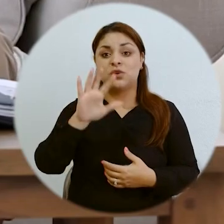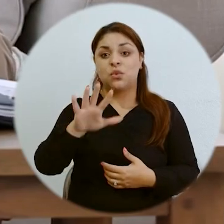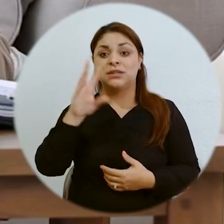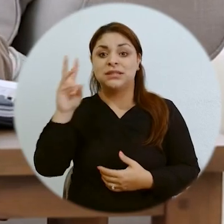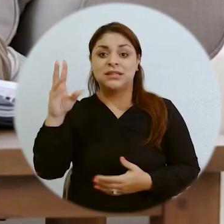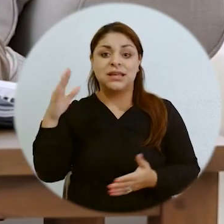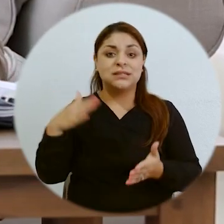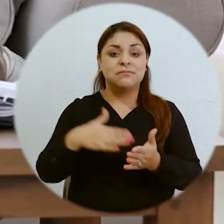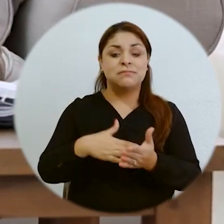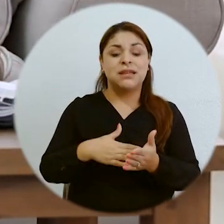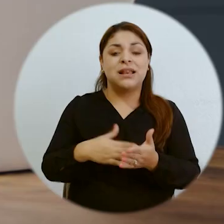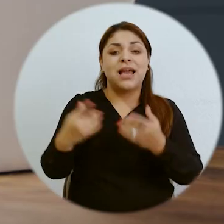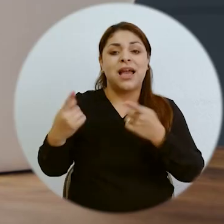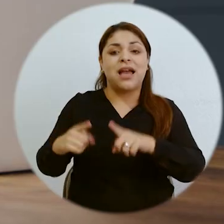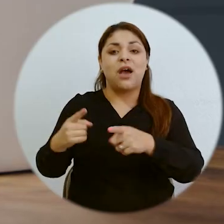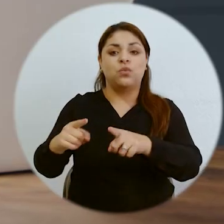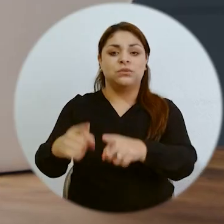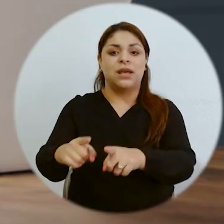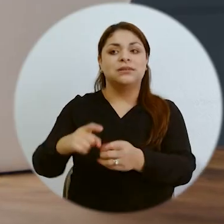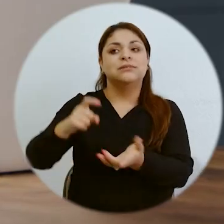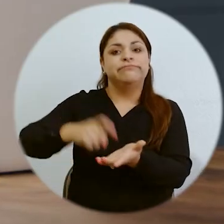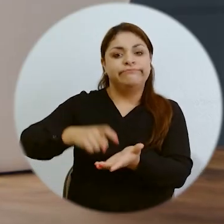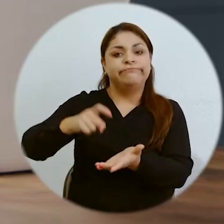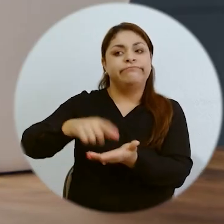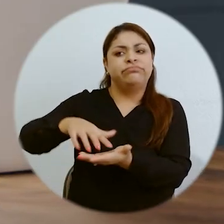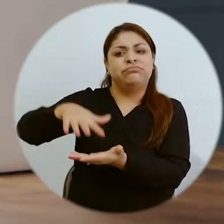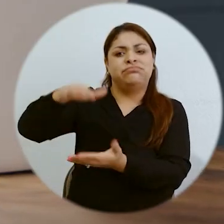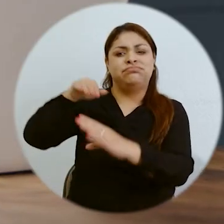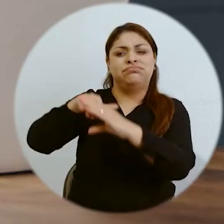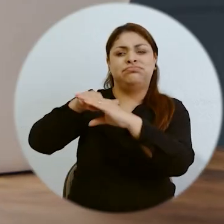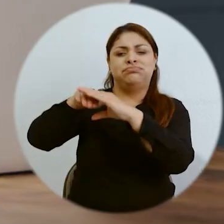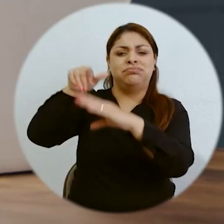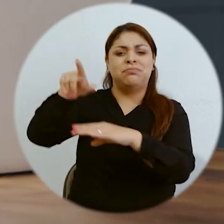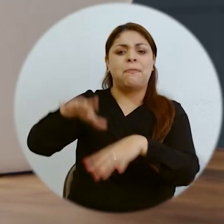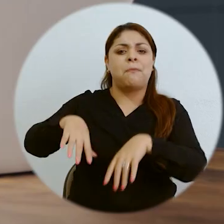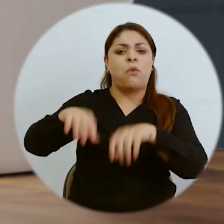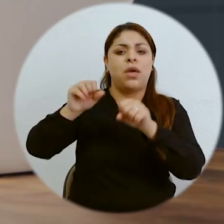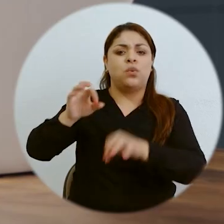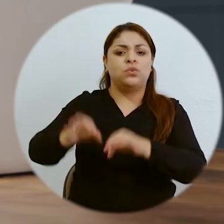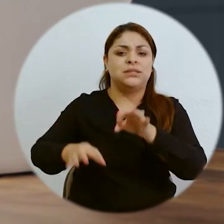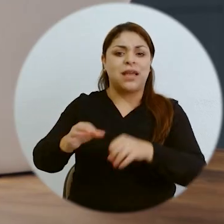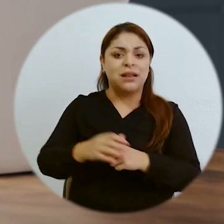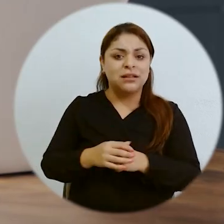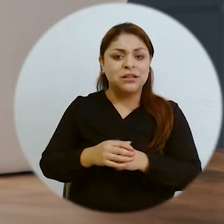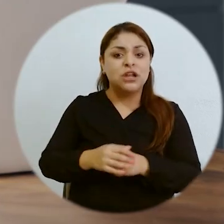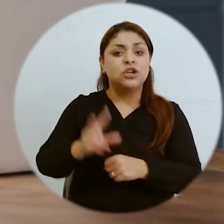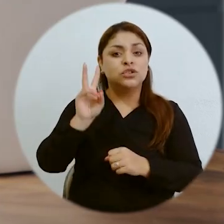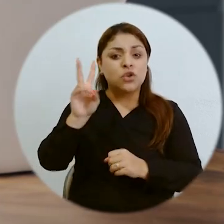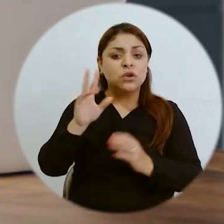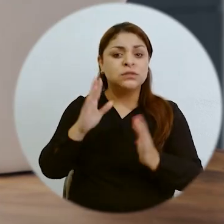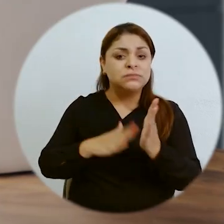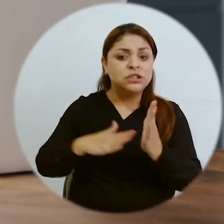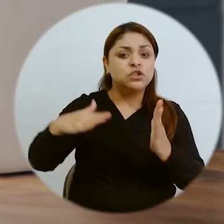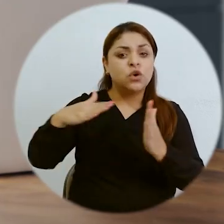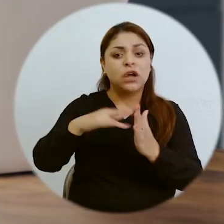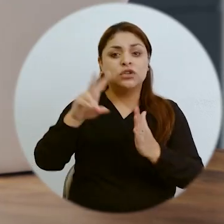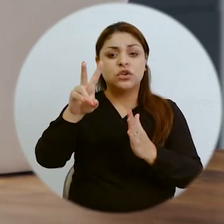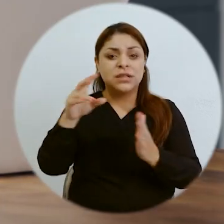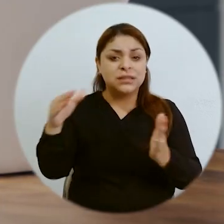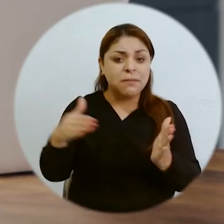aquí también tenemos otra situación. Eso ha hecho que mucha gente caiga en morosidad y entonces la han manchado en el sistema